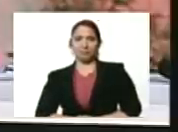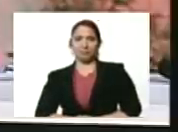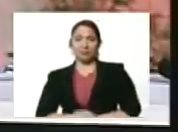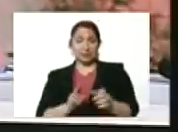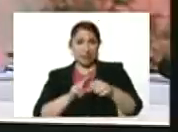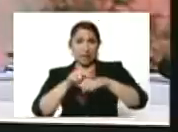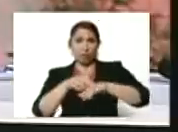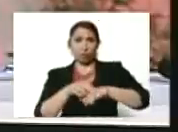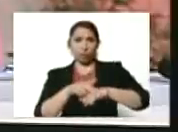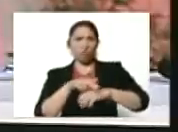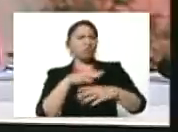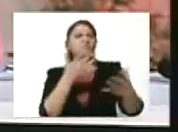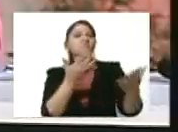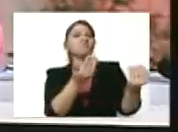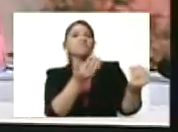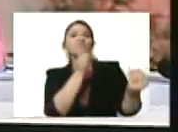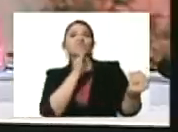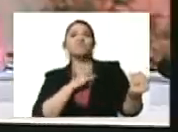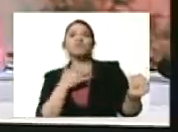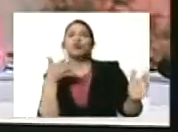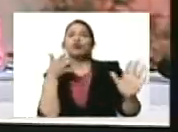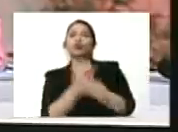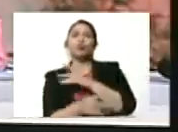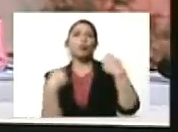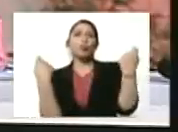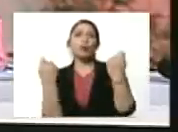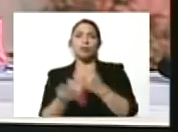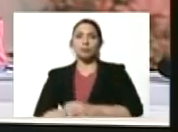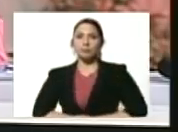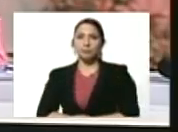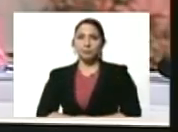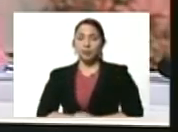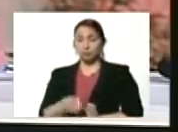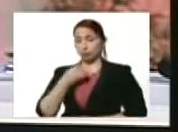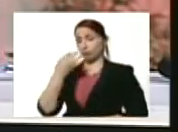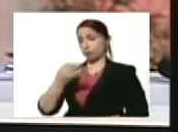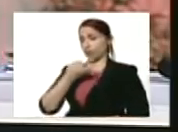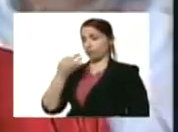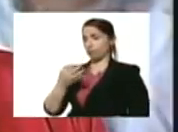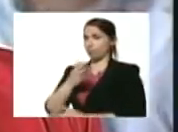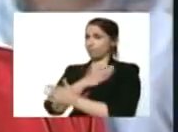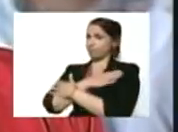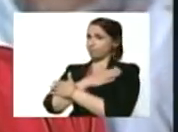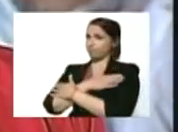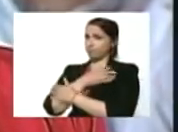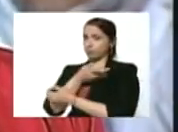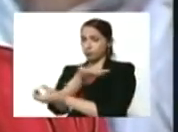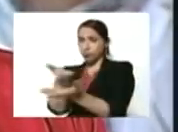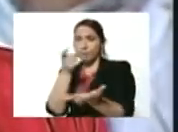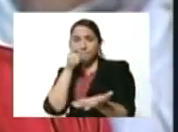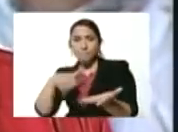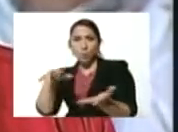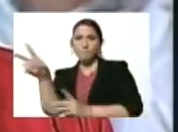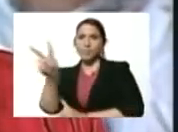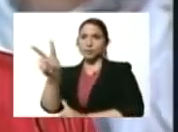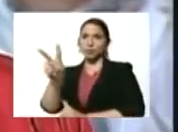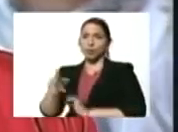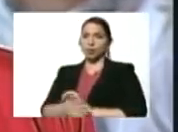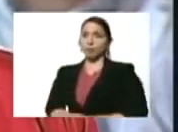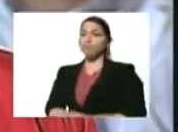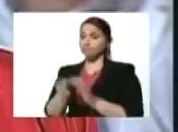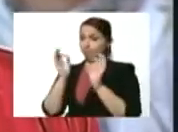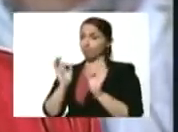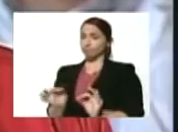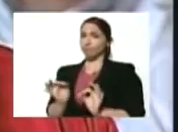Héctor Rodríguez, ¿qué me dice de toda esta jornada, compañero? Buenas tardes, presidente. Un abrazo para usted, para todo el pueblo de Venezuela. Efectivamente, como